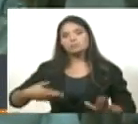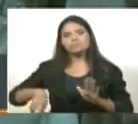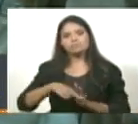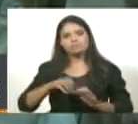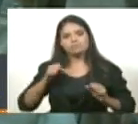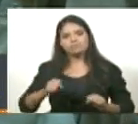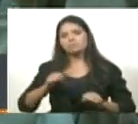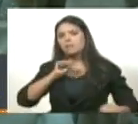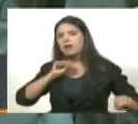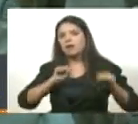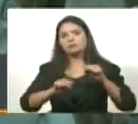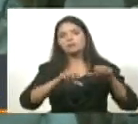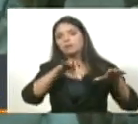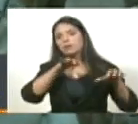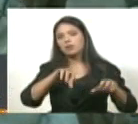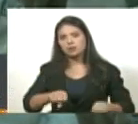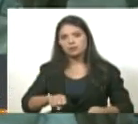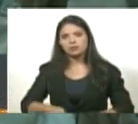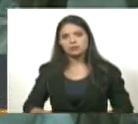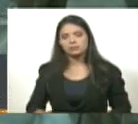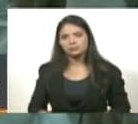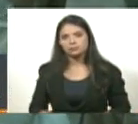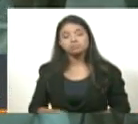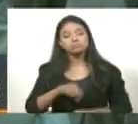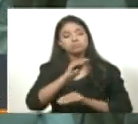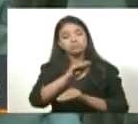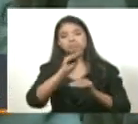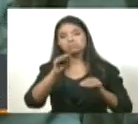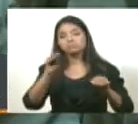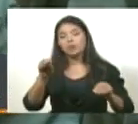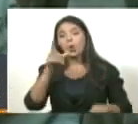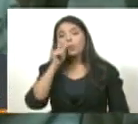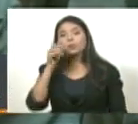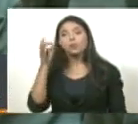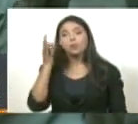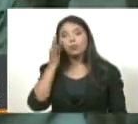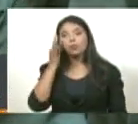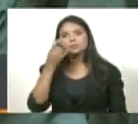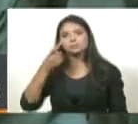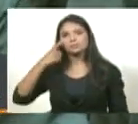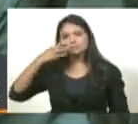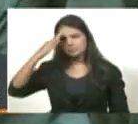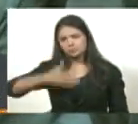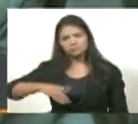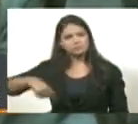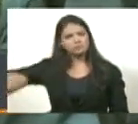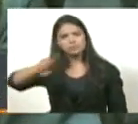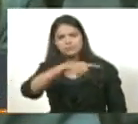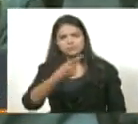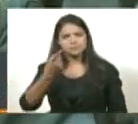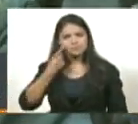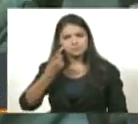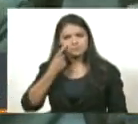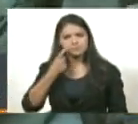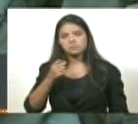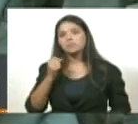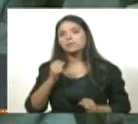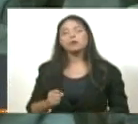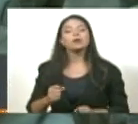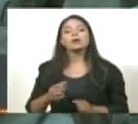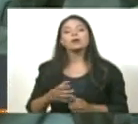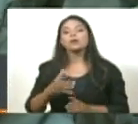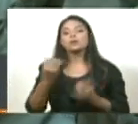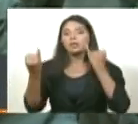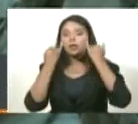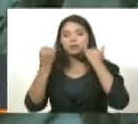carácter antiimperialista y llama a sus hombres y mujeres a cerrar filas y permanecer firmes en nuestras